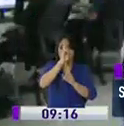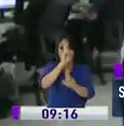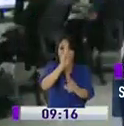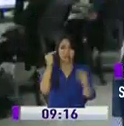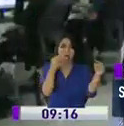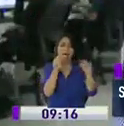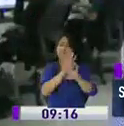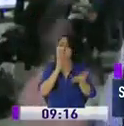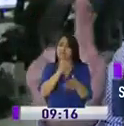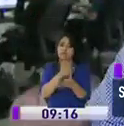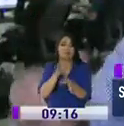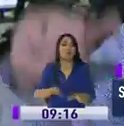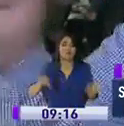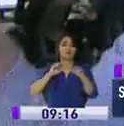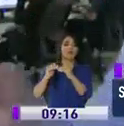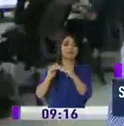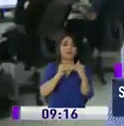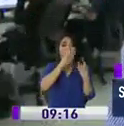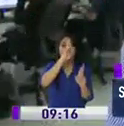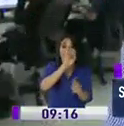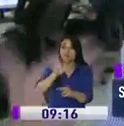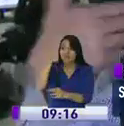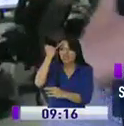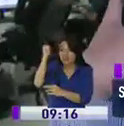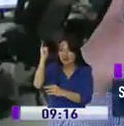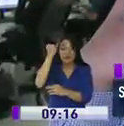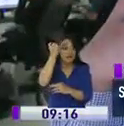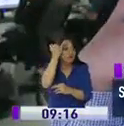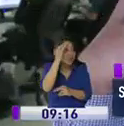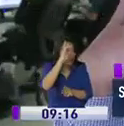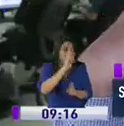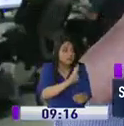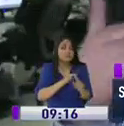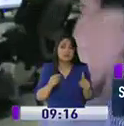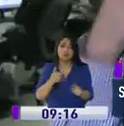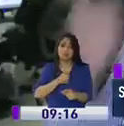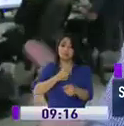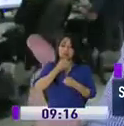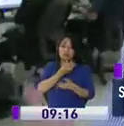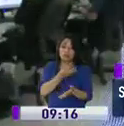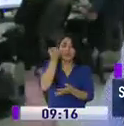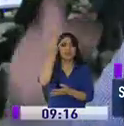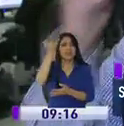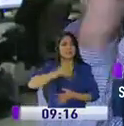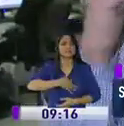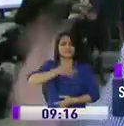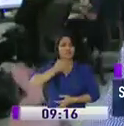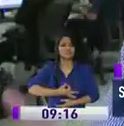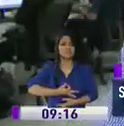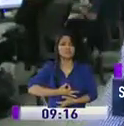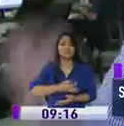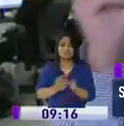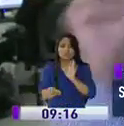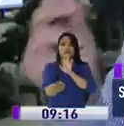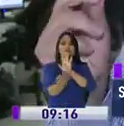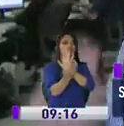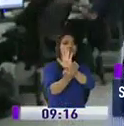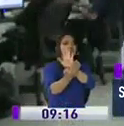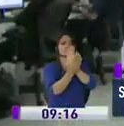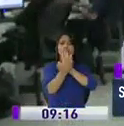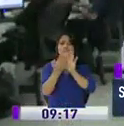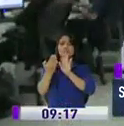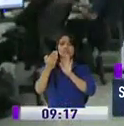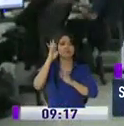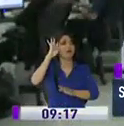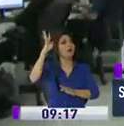en la democracia, respetar las ideas de los demás, pero exponer las suyas propias con franqueza, directamente, sin demagogia y